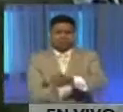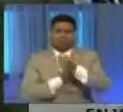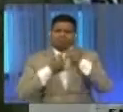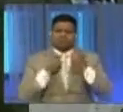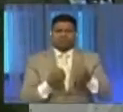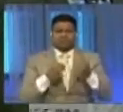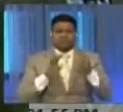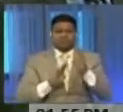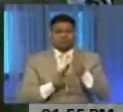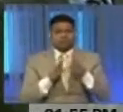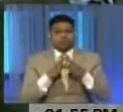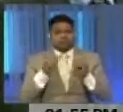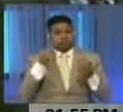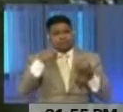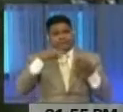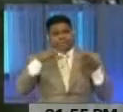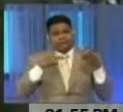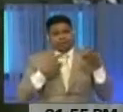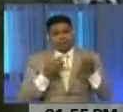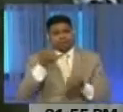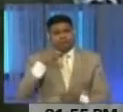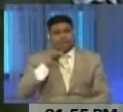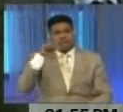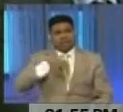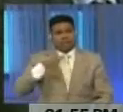la República Bolivariana de Venezuela.